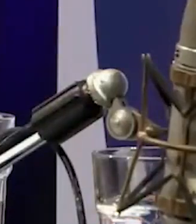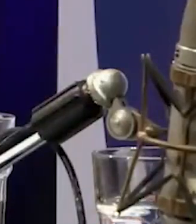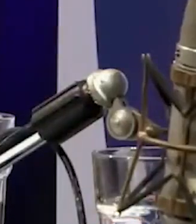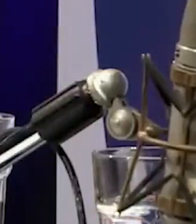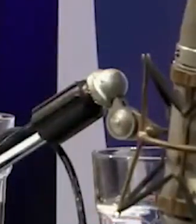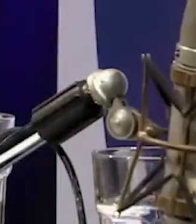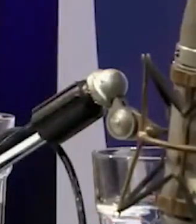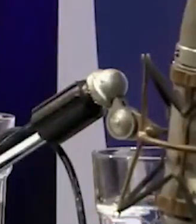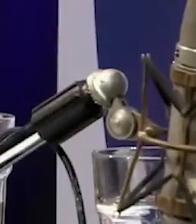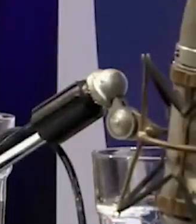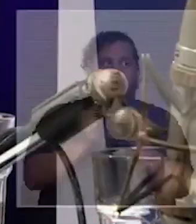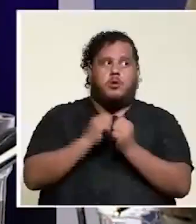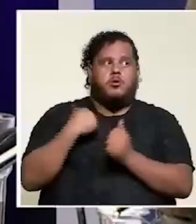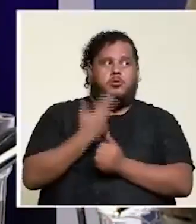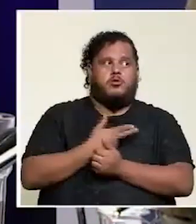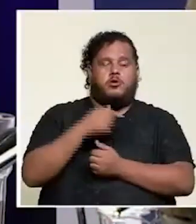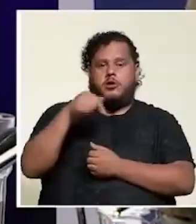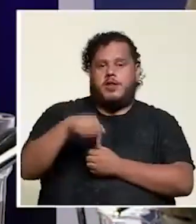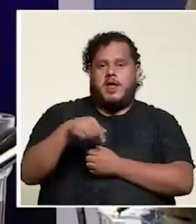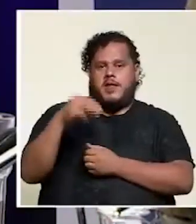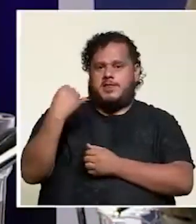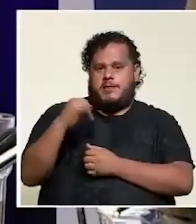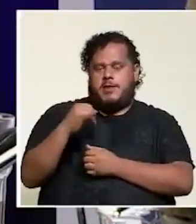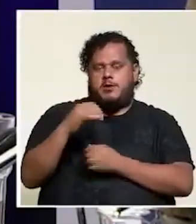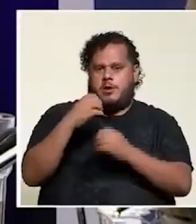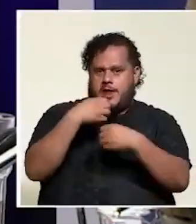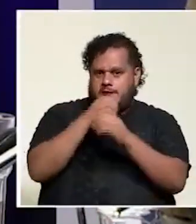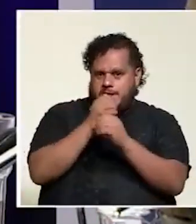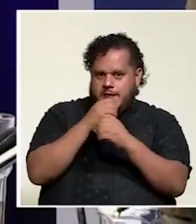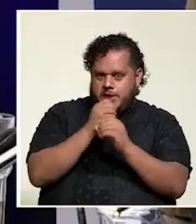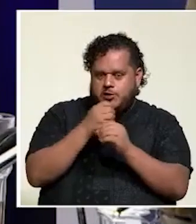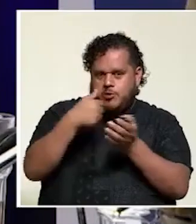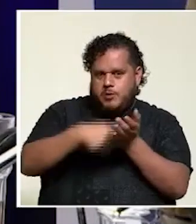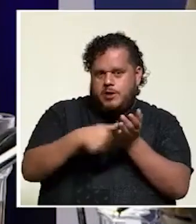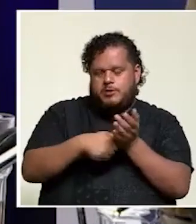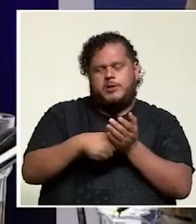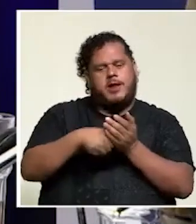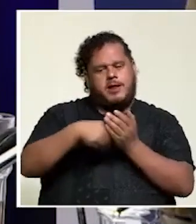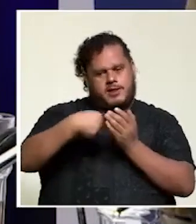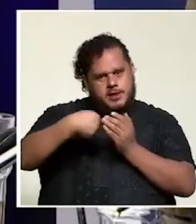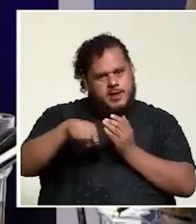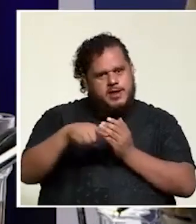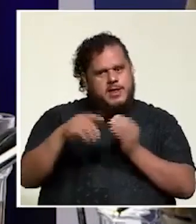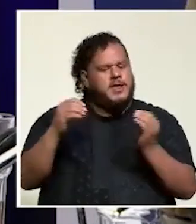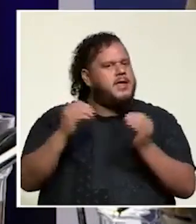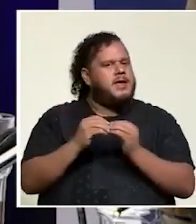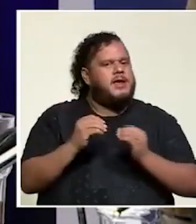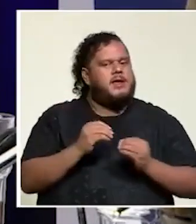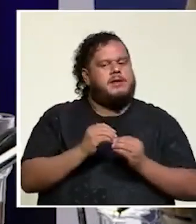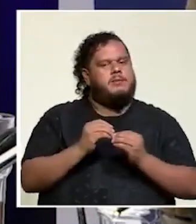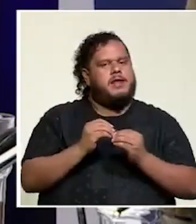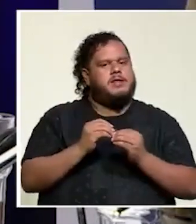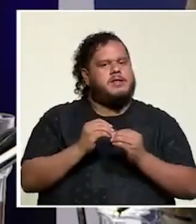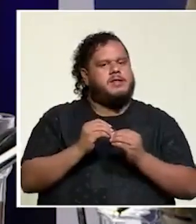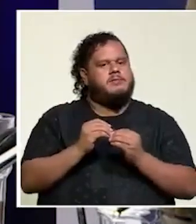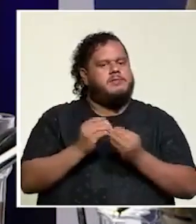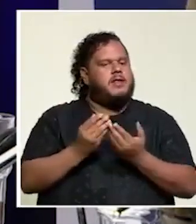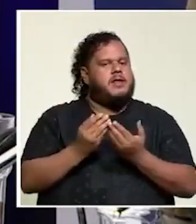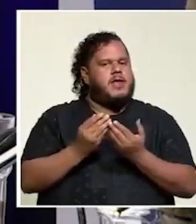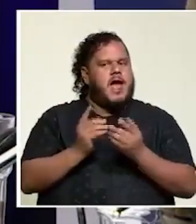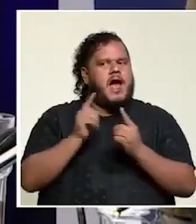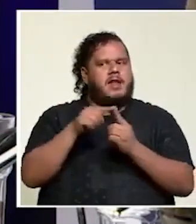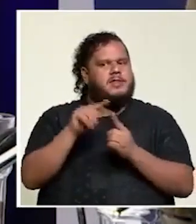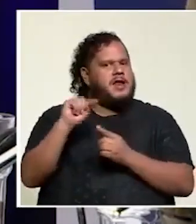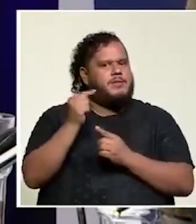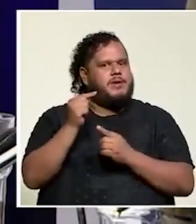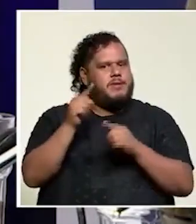Gracias por continuar con nosotros en este miércoles de Suma Electoral, de aquí en más, por lo menos hasta la primera